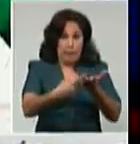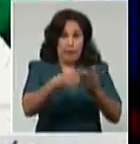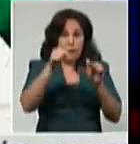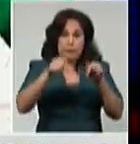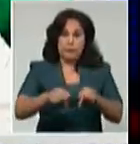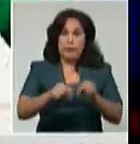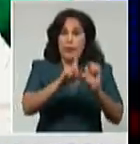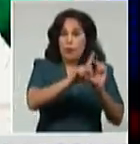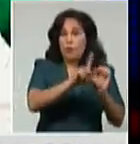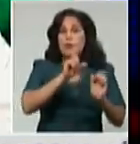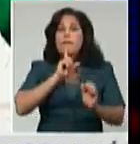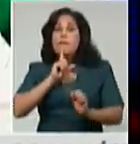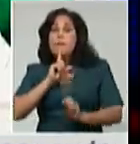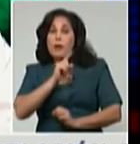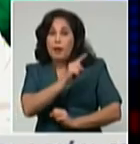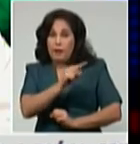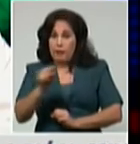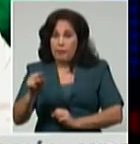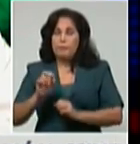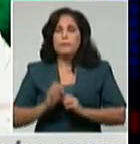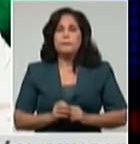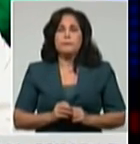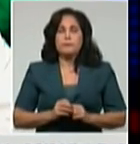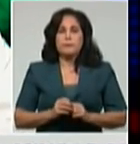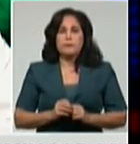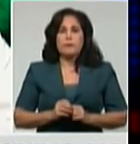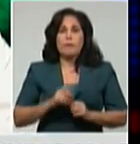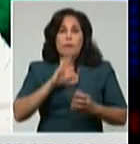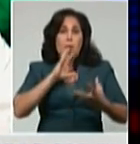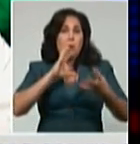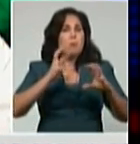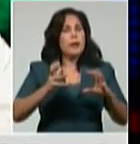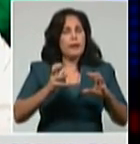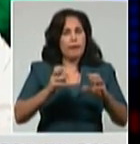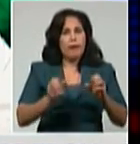con una reducción, la complejidad epidemiológica,